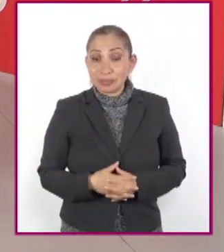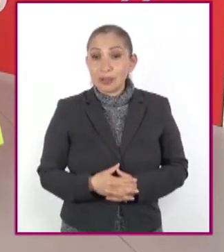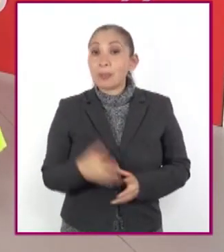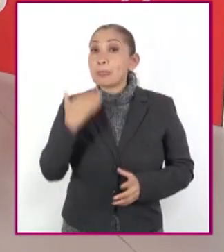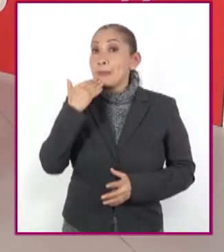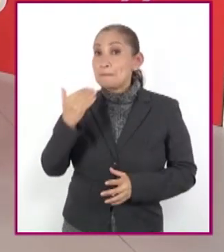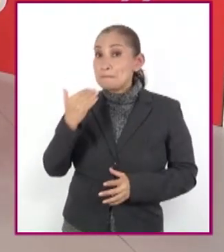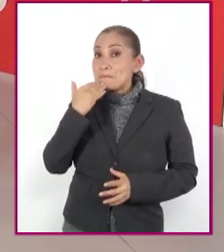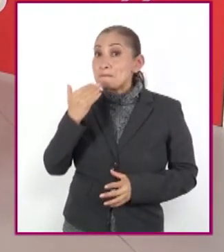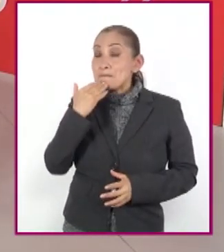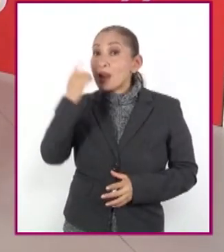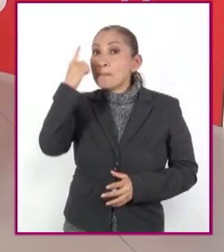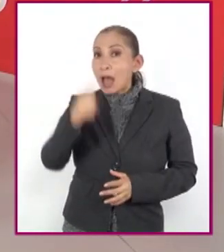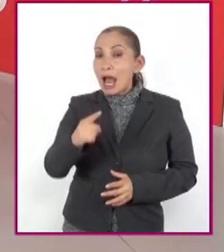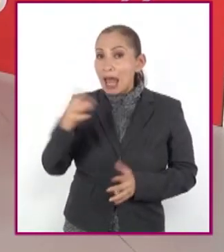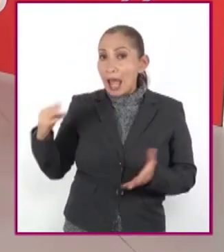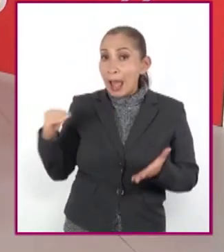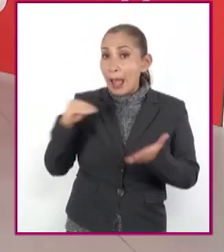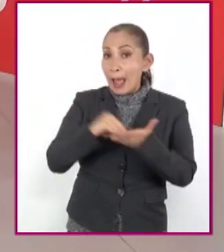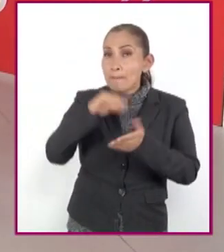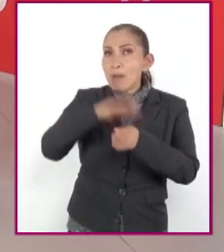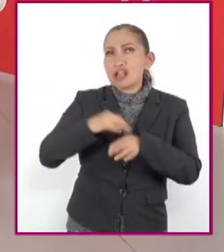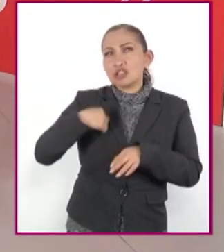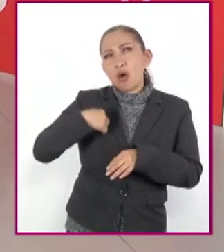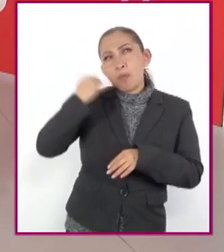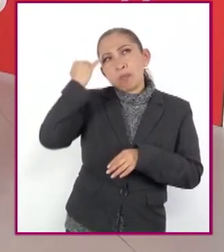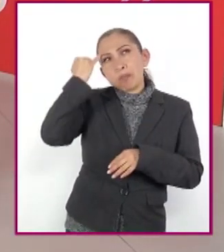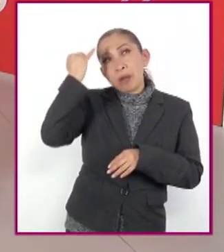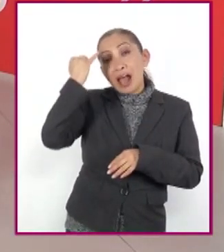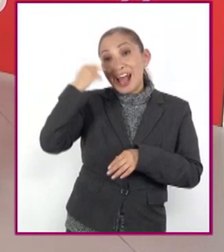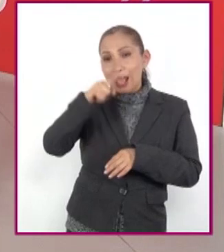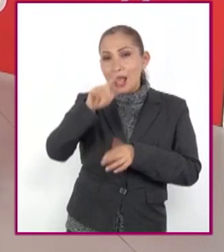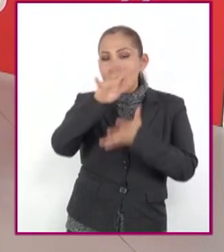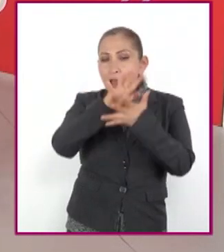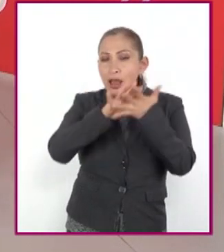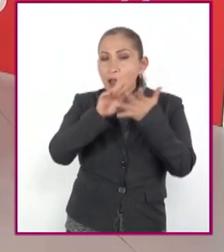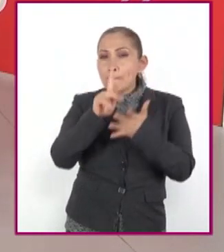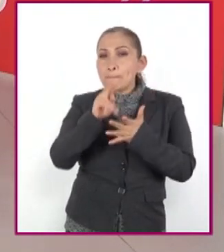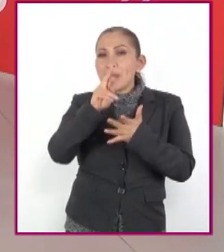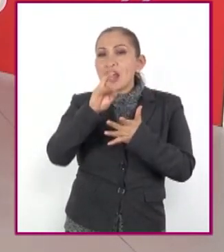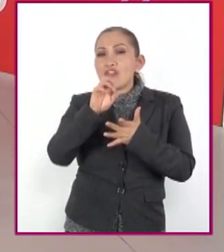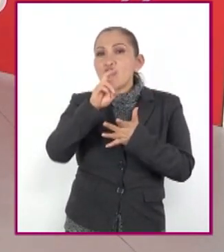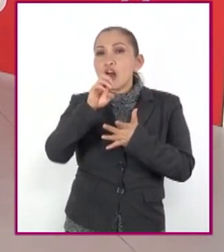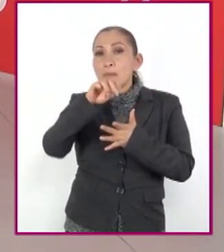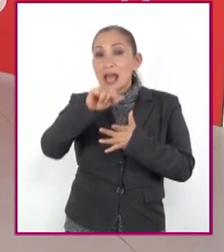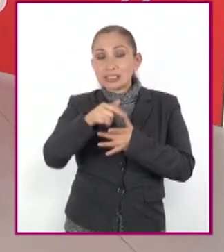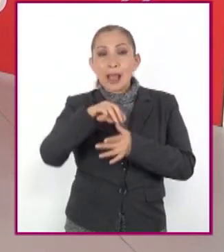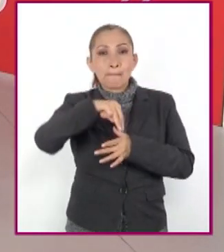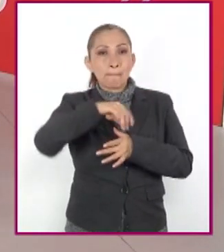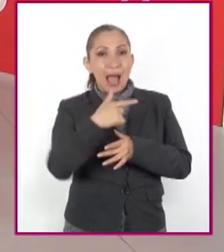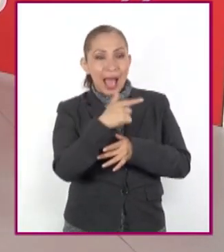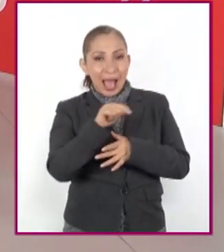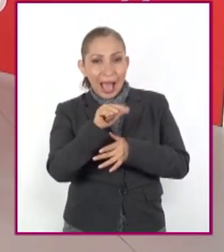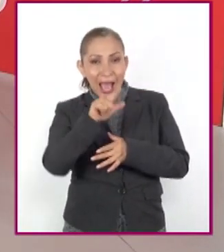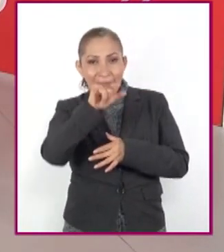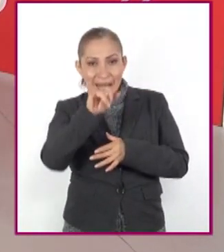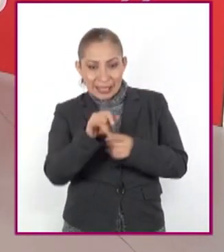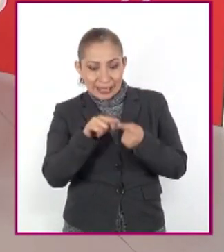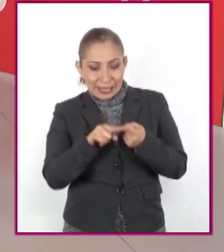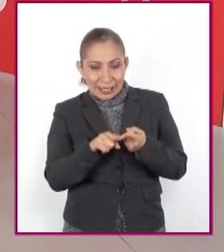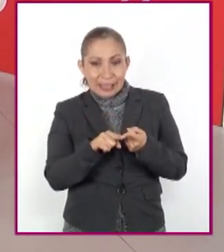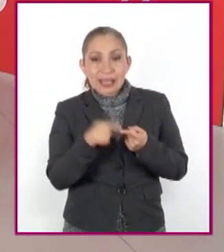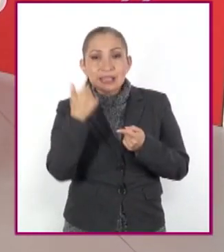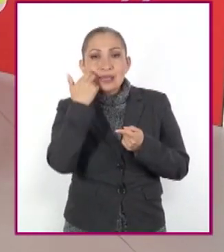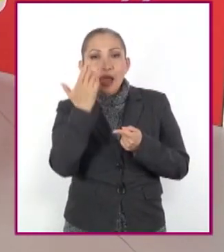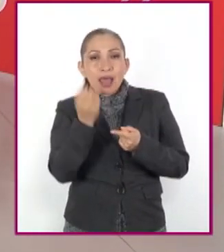Muy bien, y para complementar, se me ocurre que en nuestro performance, Magali